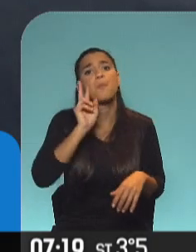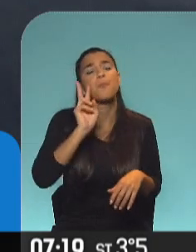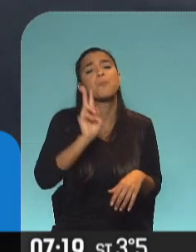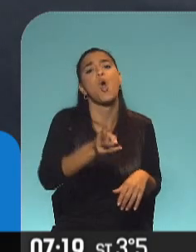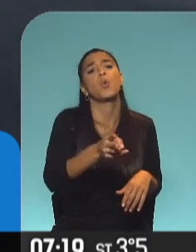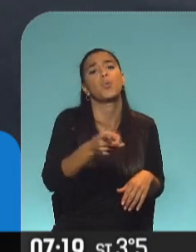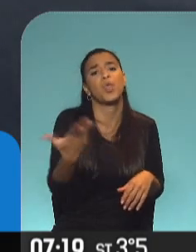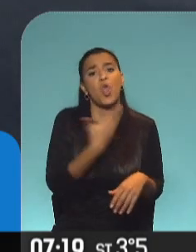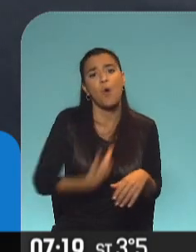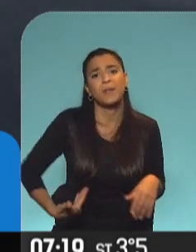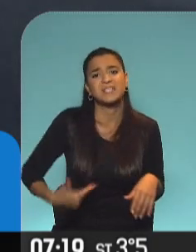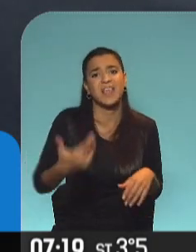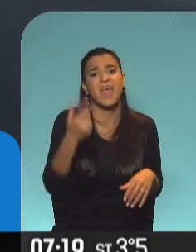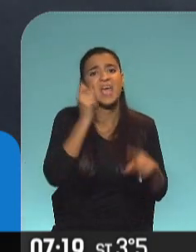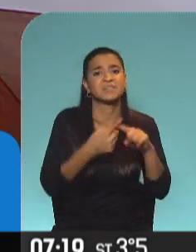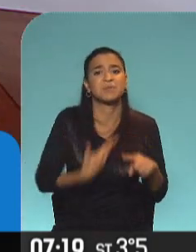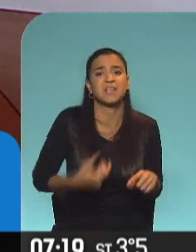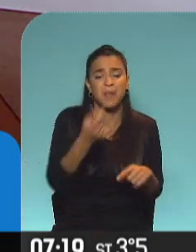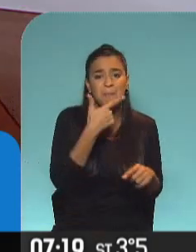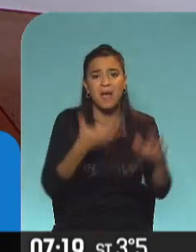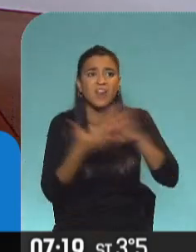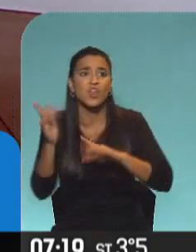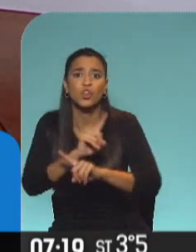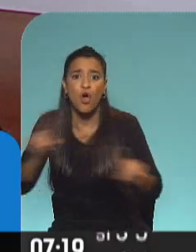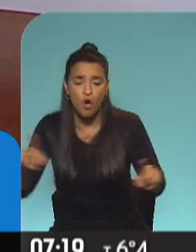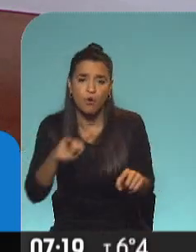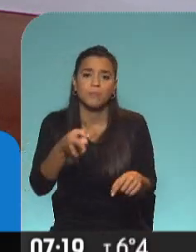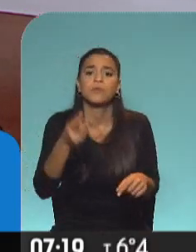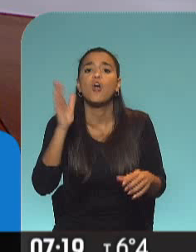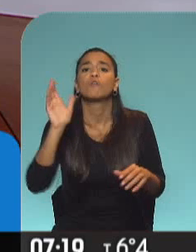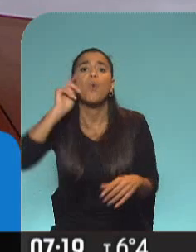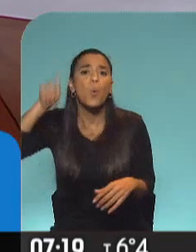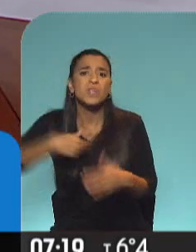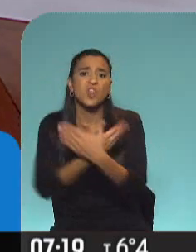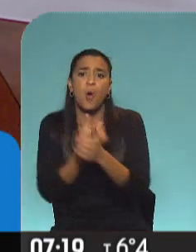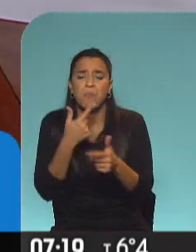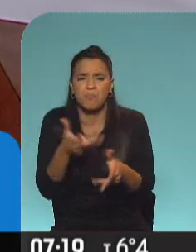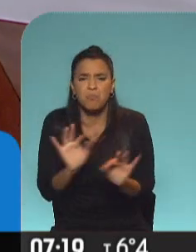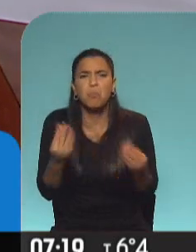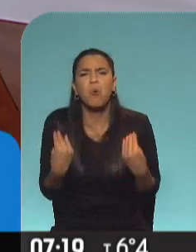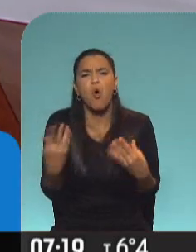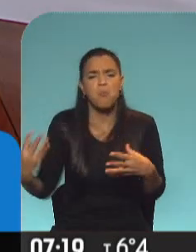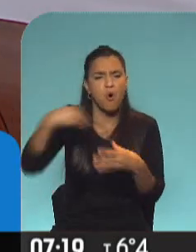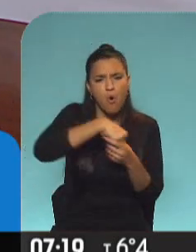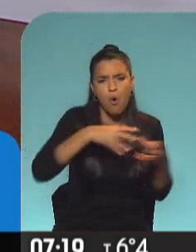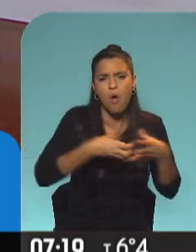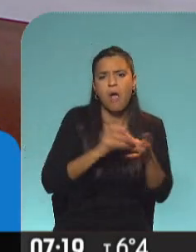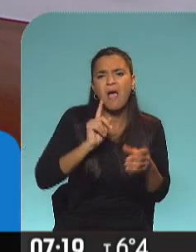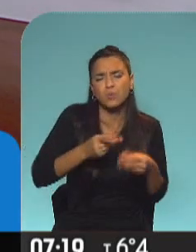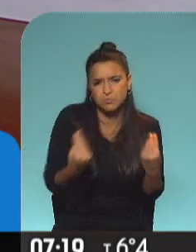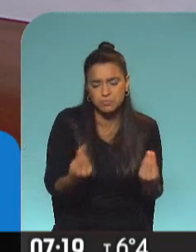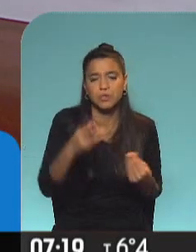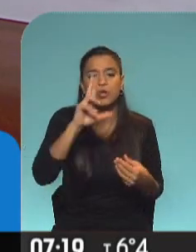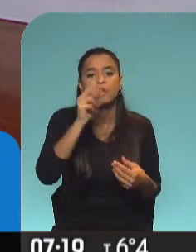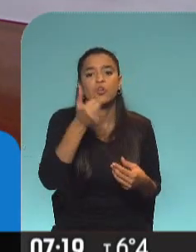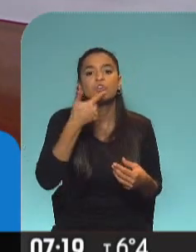país de Mauricio Macri y, por ejemplo, no lo hizo el juez de Lomas de Zamora? ¿En qué momento, digamos, se une Rosaski a este caso, a esta causa? ¿Por qué? Rosaski no